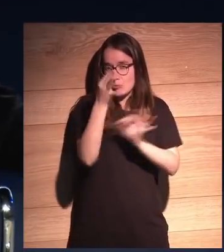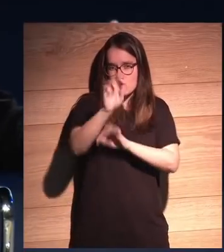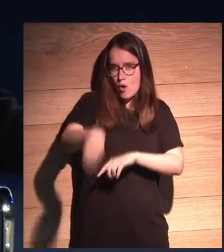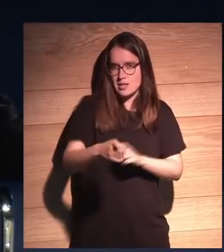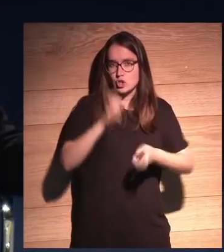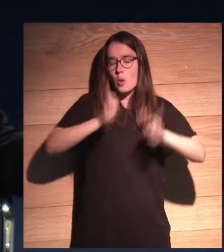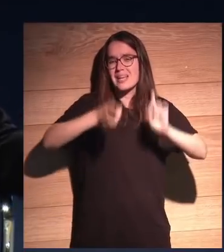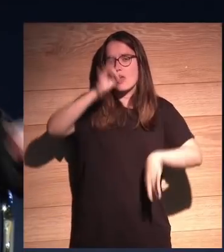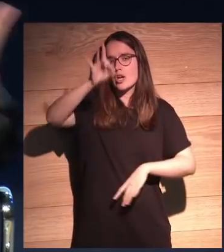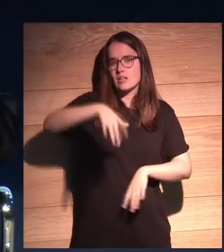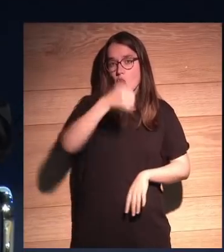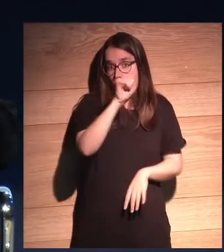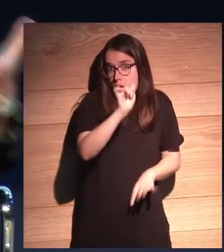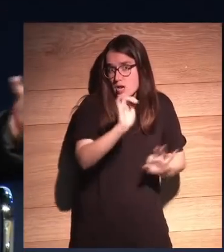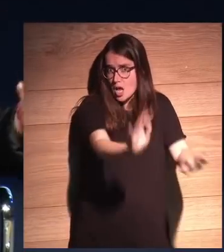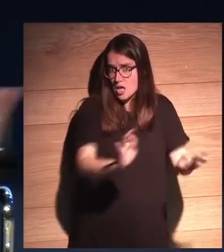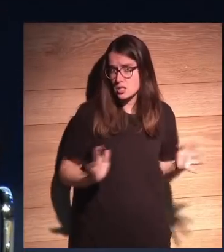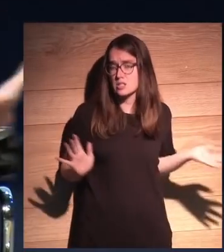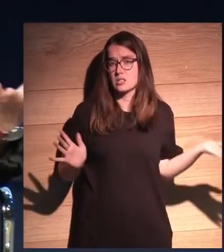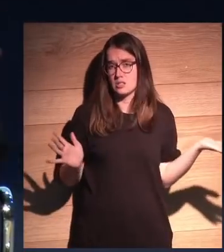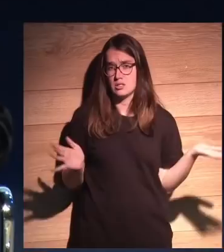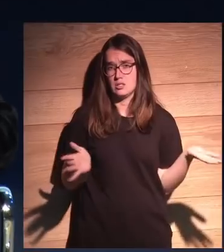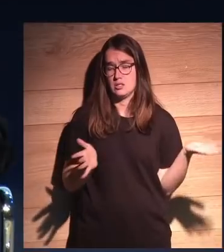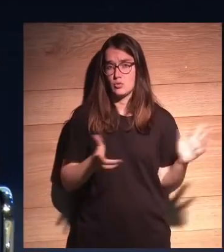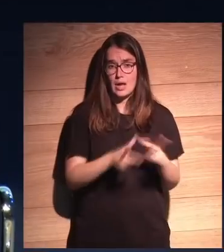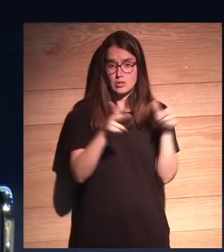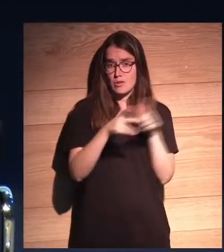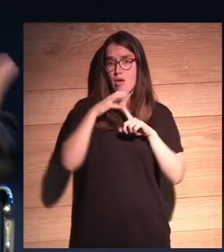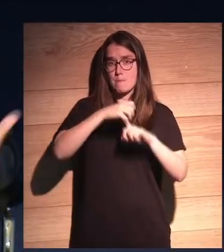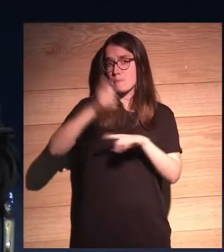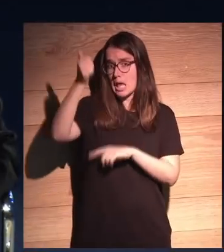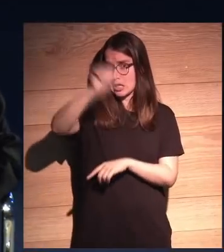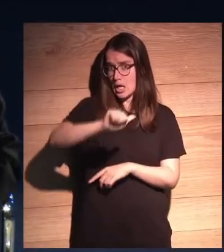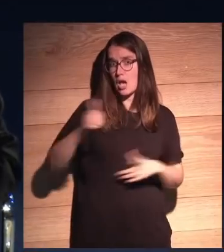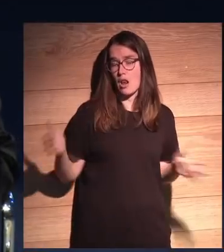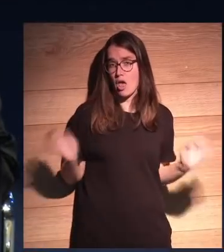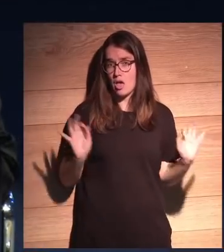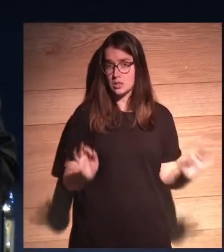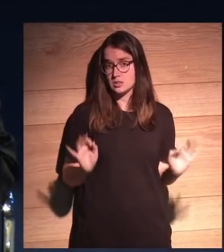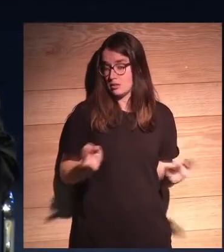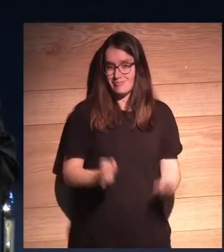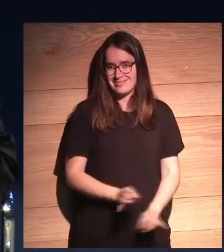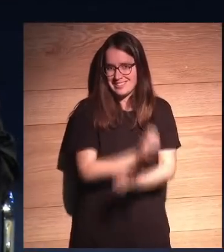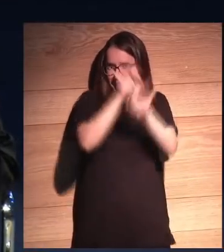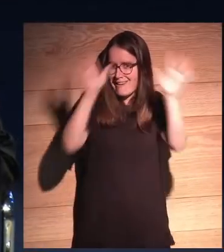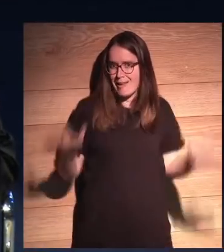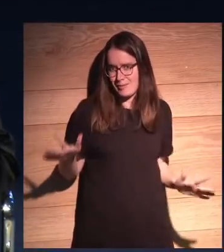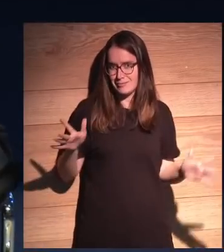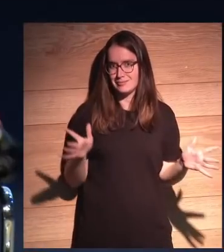sido los varones, ¿no? Vivimos en una sociedad patriarcal, nadie puede ya negar esta